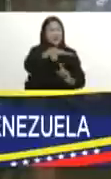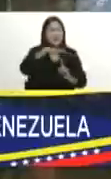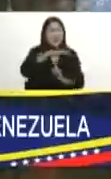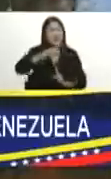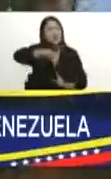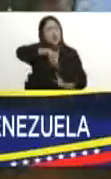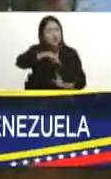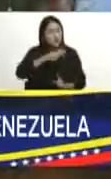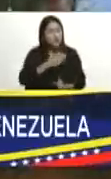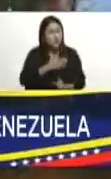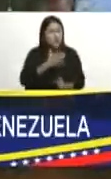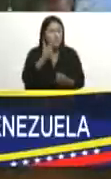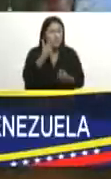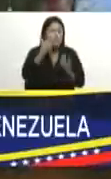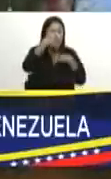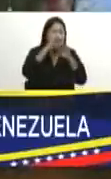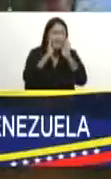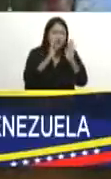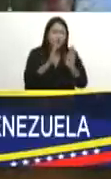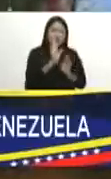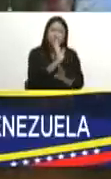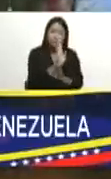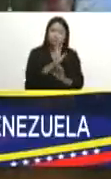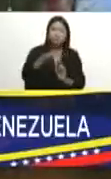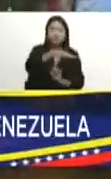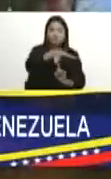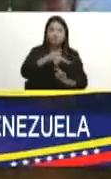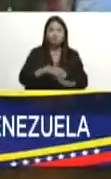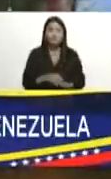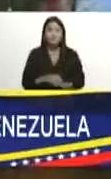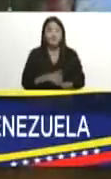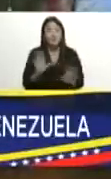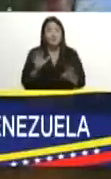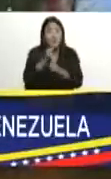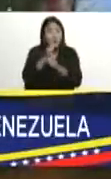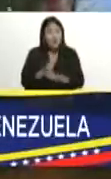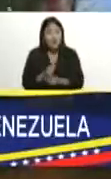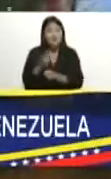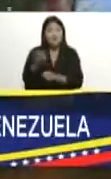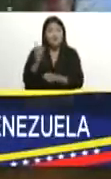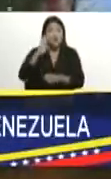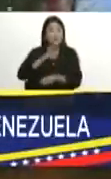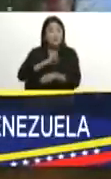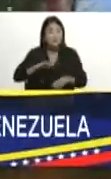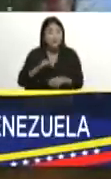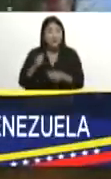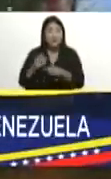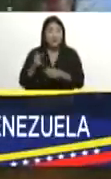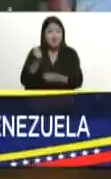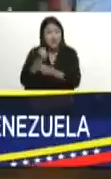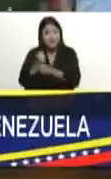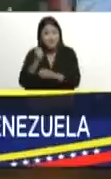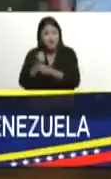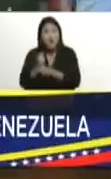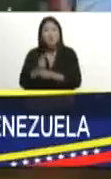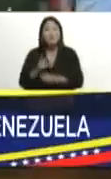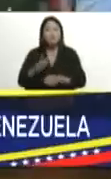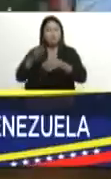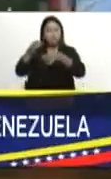esperamos que la actuación de la Fuerza Armada sea en el marco cívico, porque es un acto